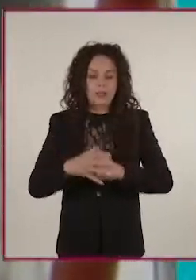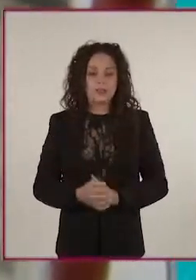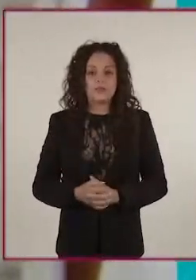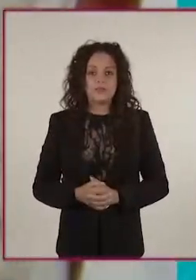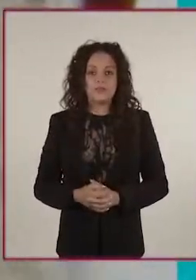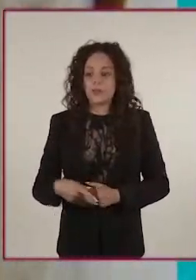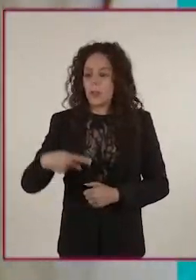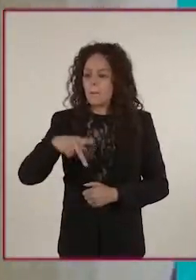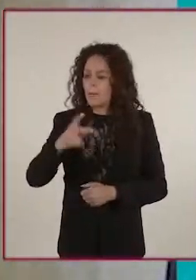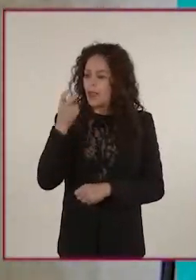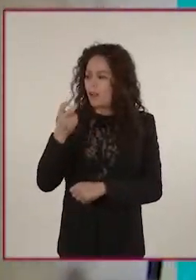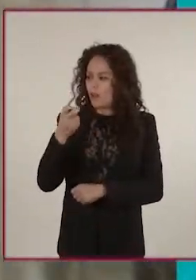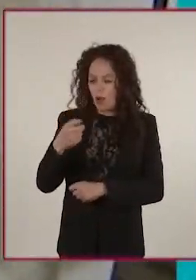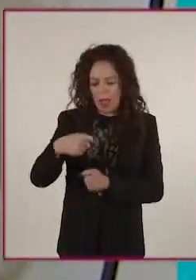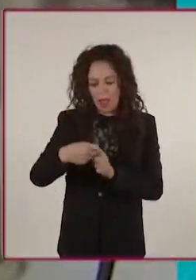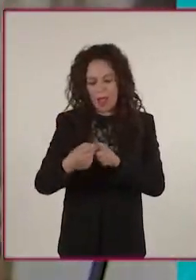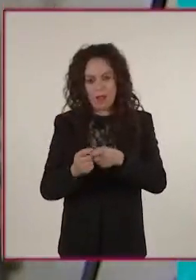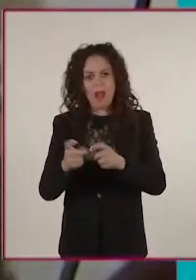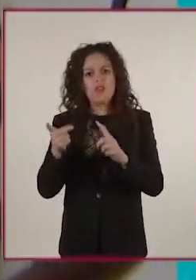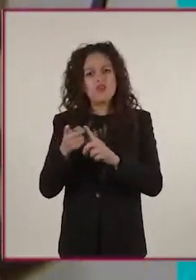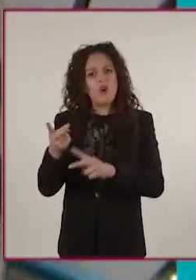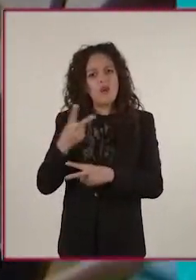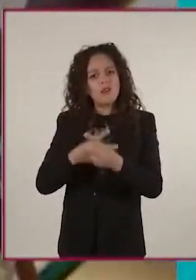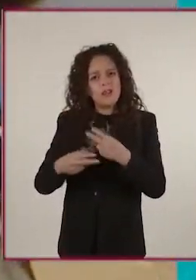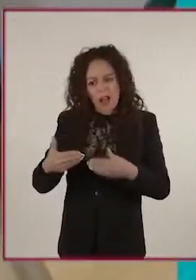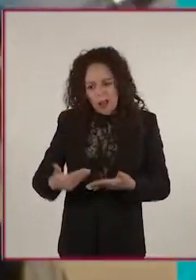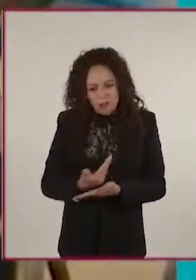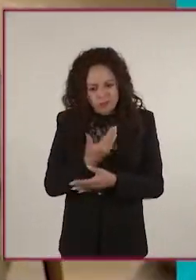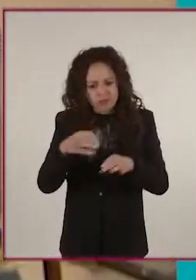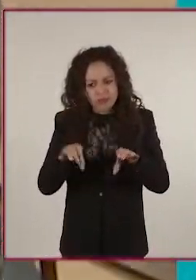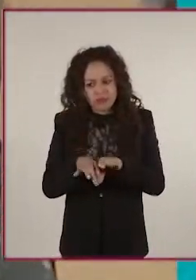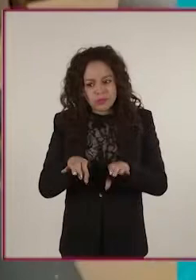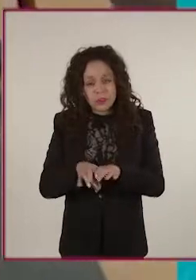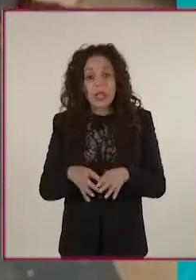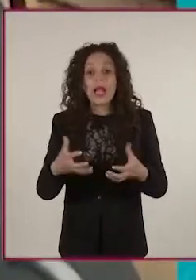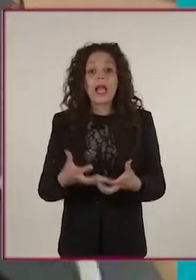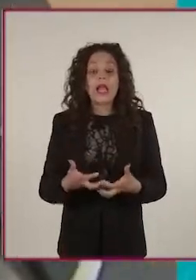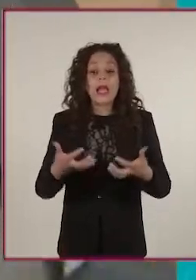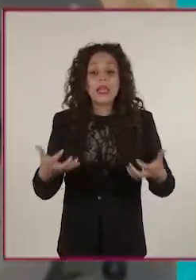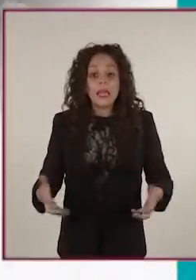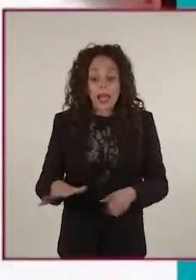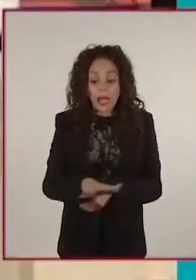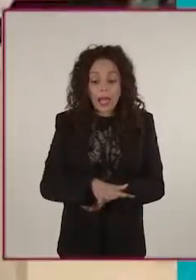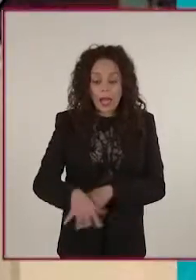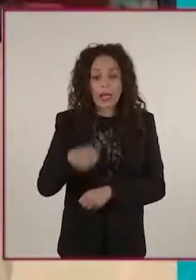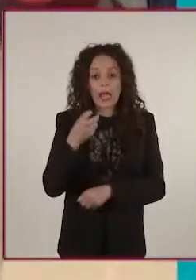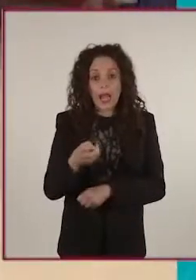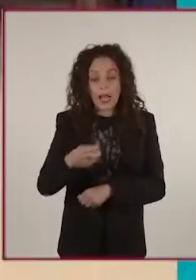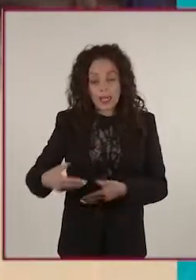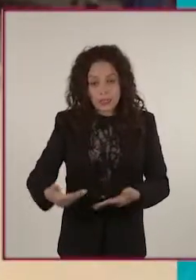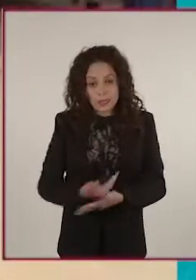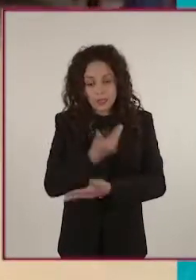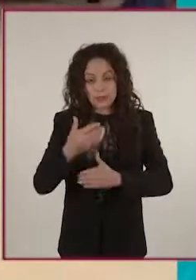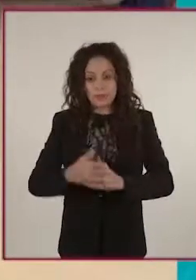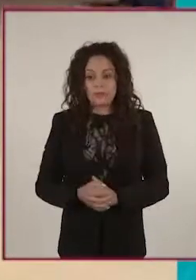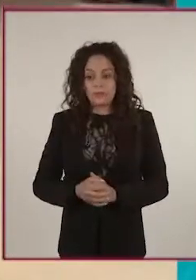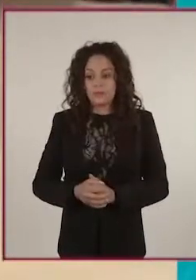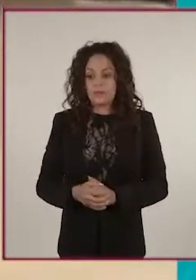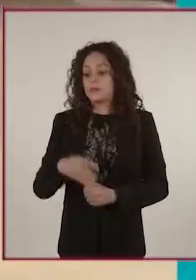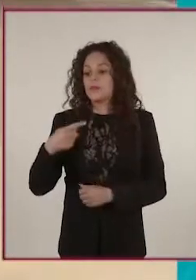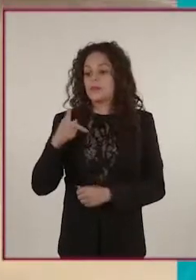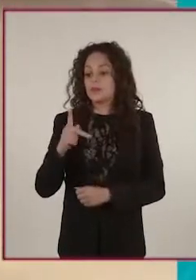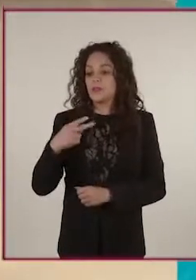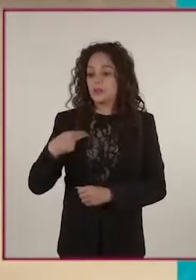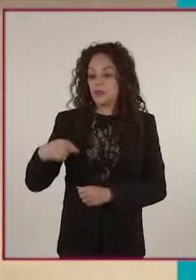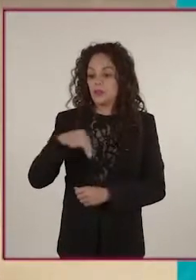¿de dónde viene? ¿De dónde nace? ¿Crece ahí, se crea crece en el tierra? suelo, en la tierra. Pero nosotros tenemos una